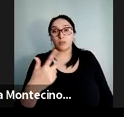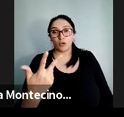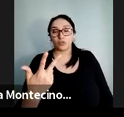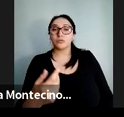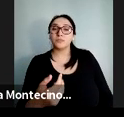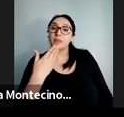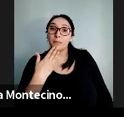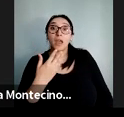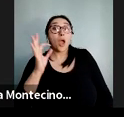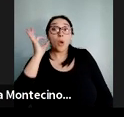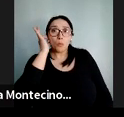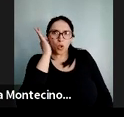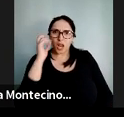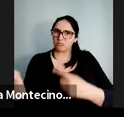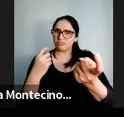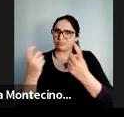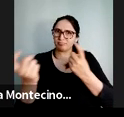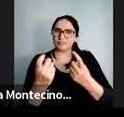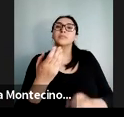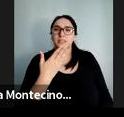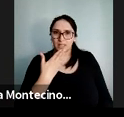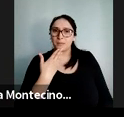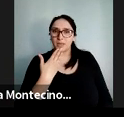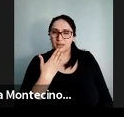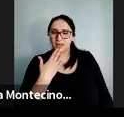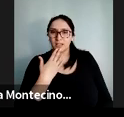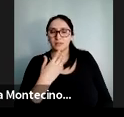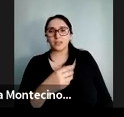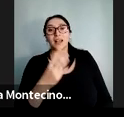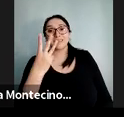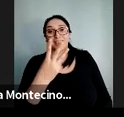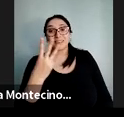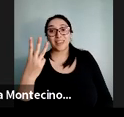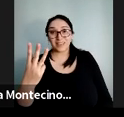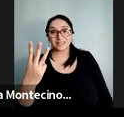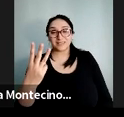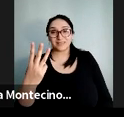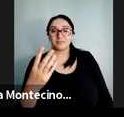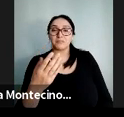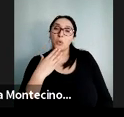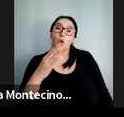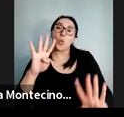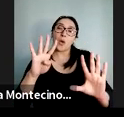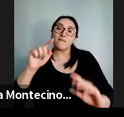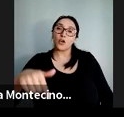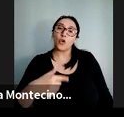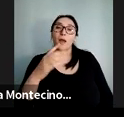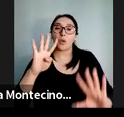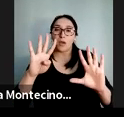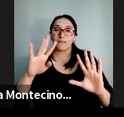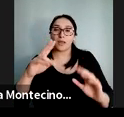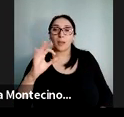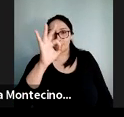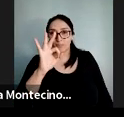de mujeres u otro grupo de mujeres, se registraron solo 33 casos, el equivalente a un 9,9%, y